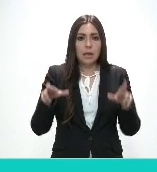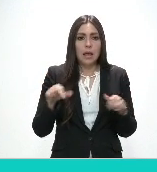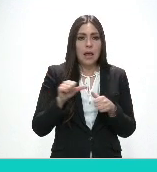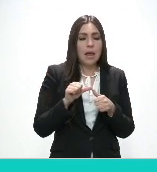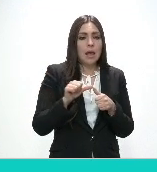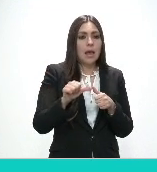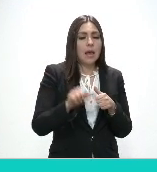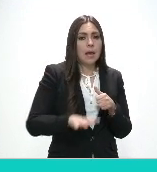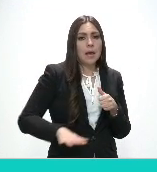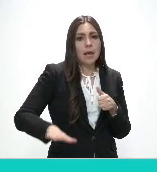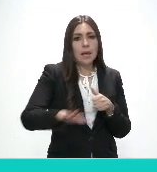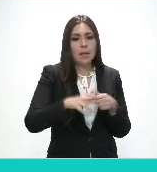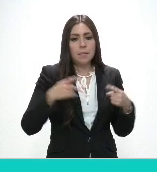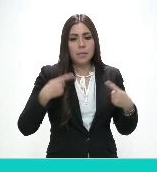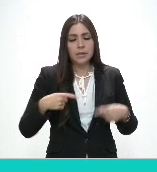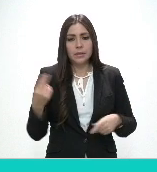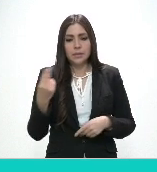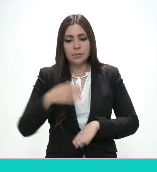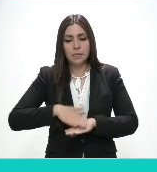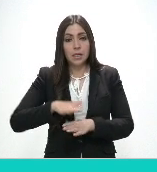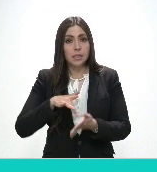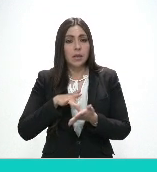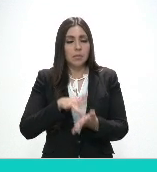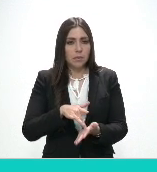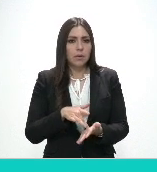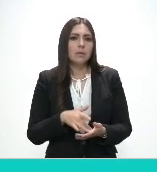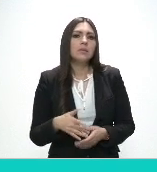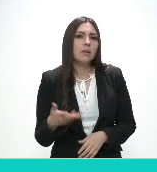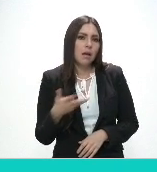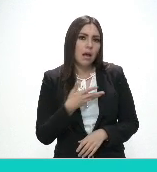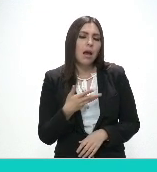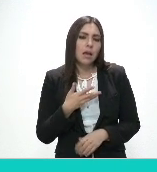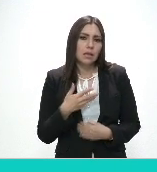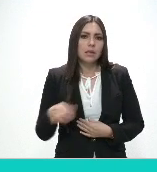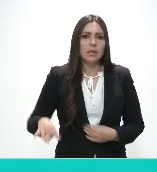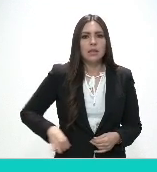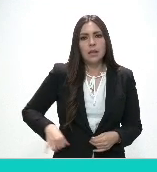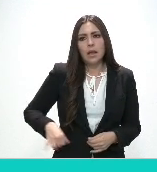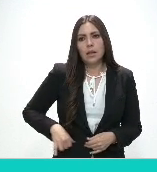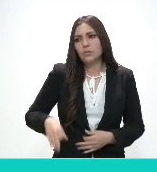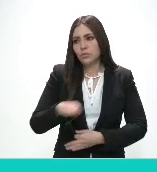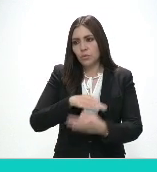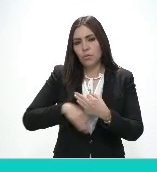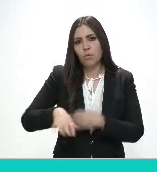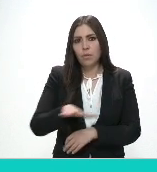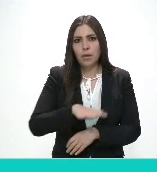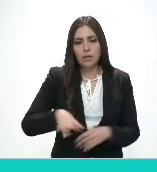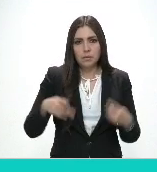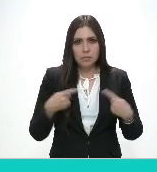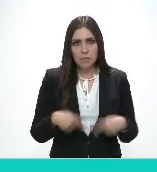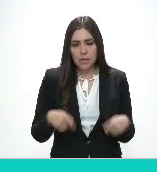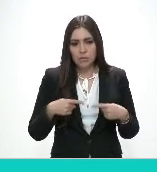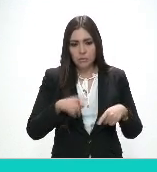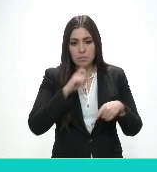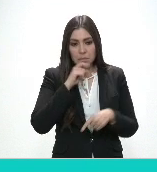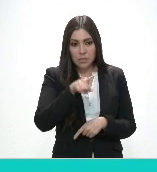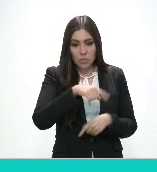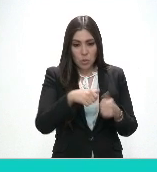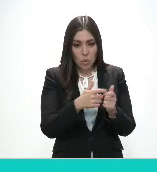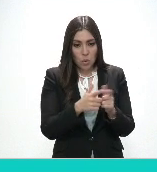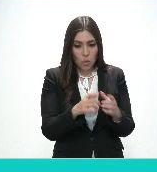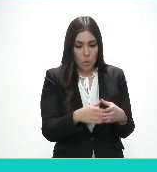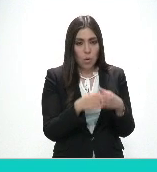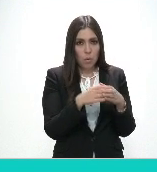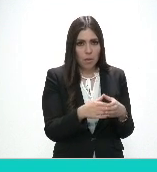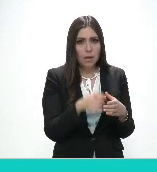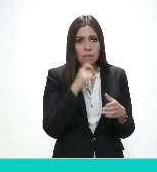en situación de vulnerabilidad existe un interés público tanto por parte de ese grupo como por